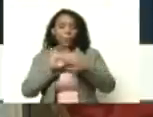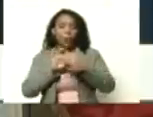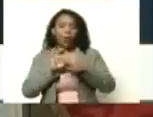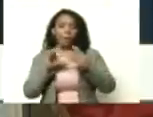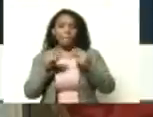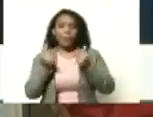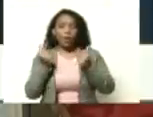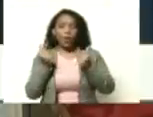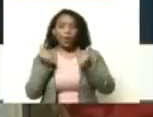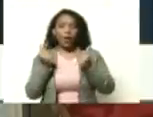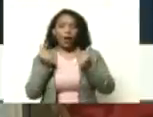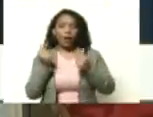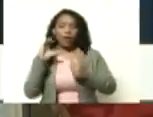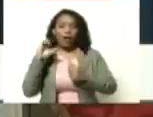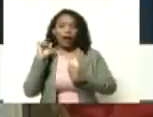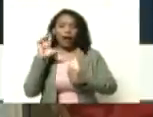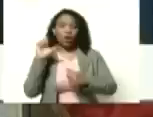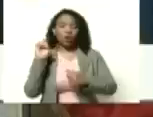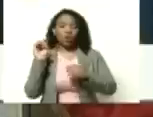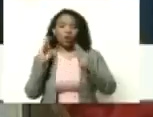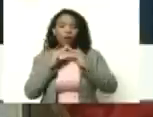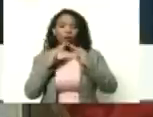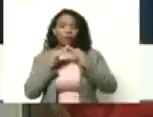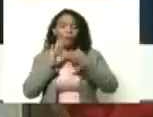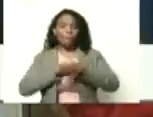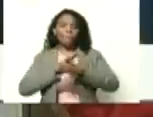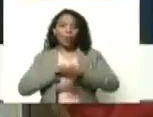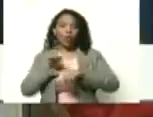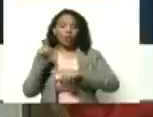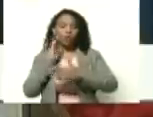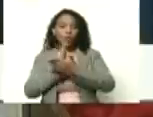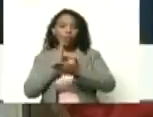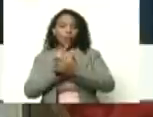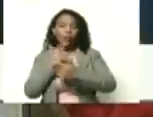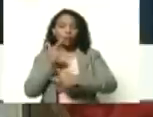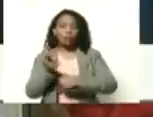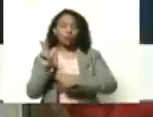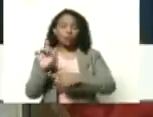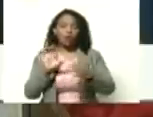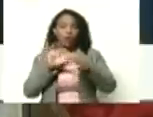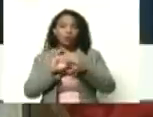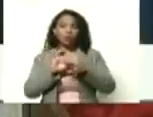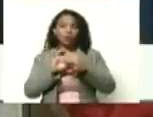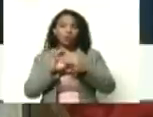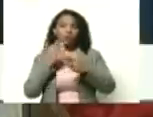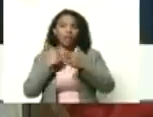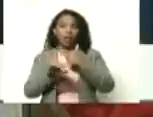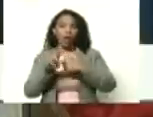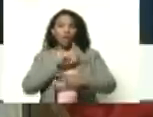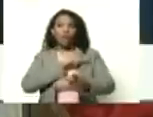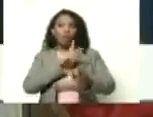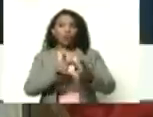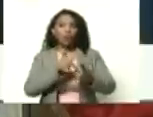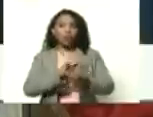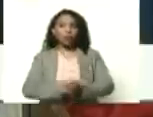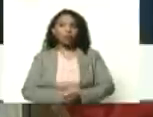desaparición de carlos lanz de su casa por ello siempre sostuvimos que su salida del hogar fue voluntaria